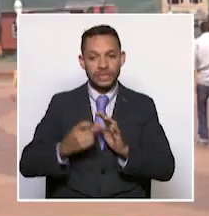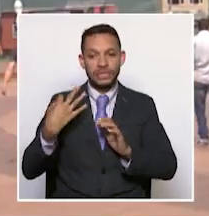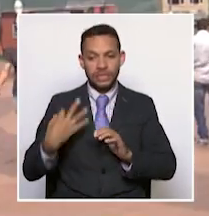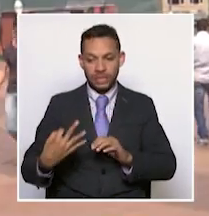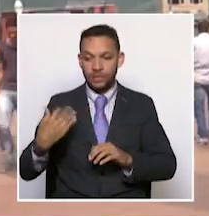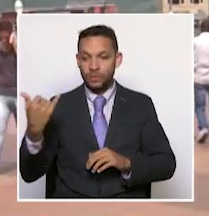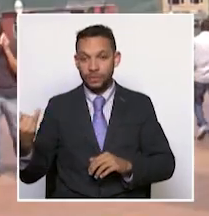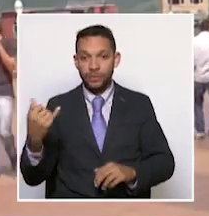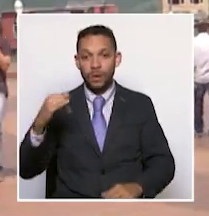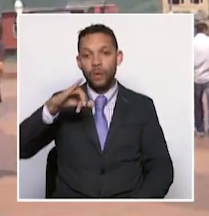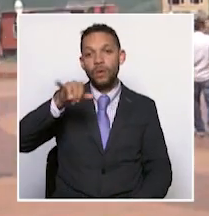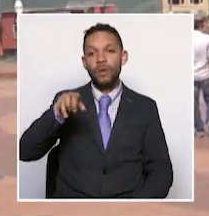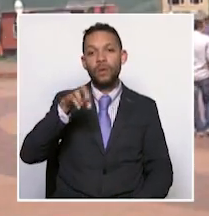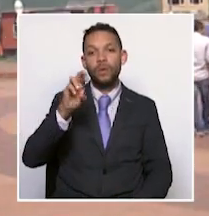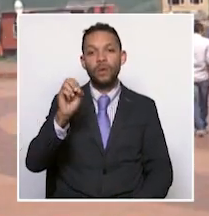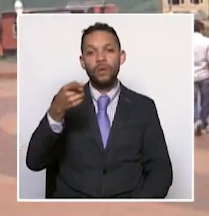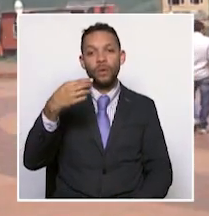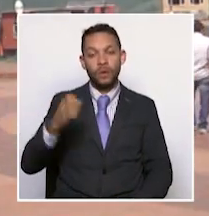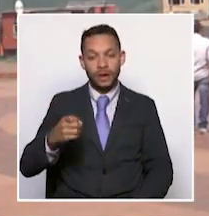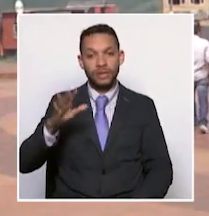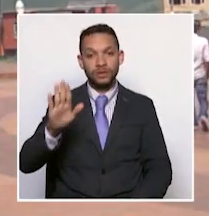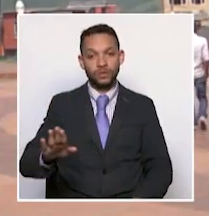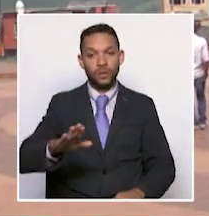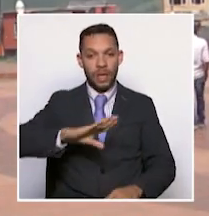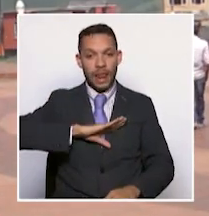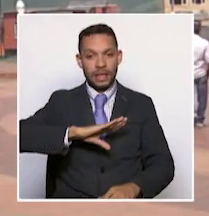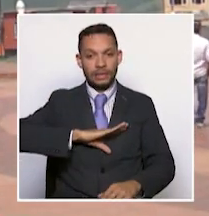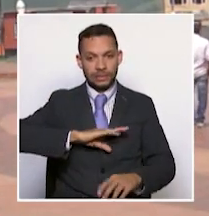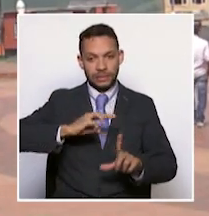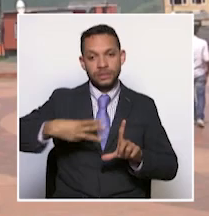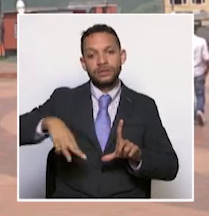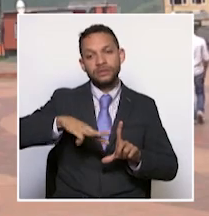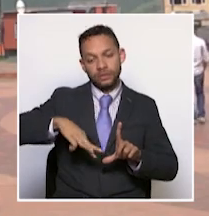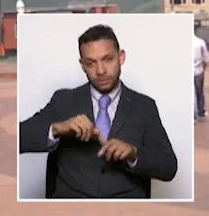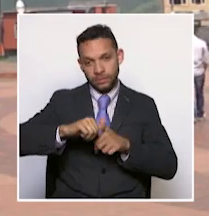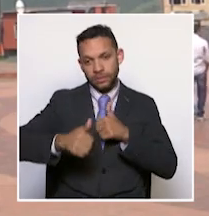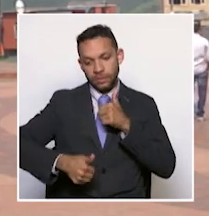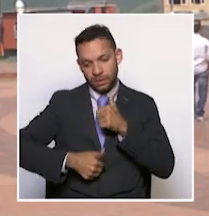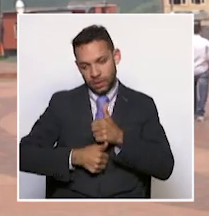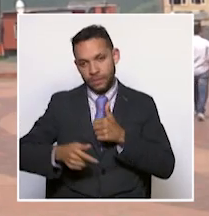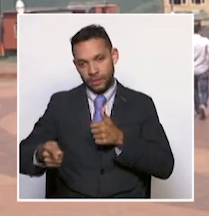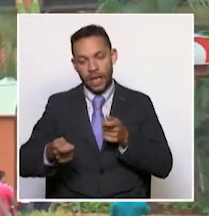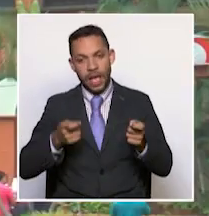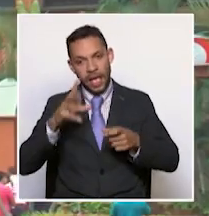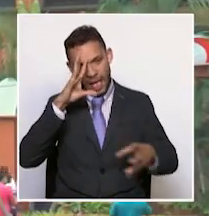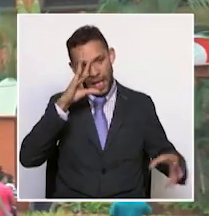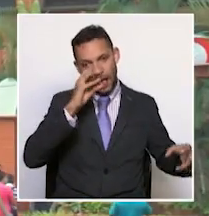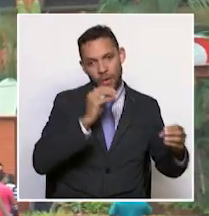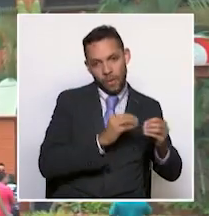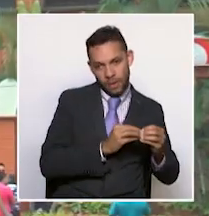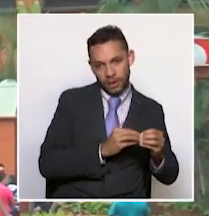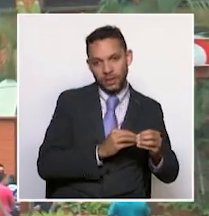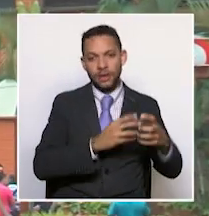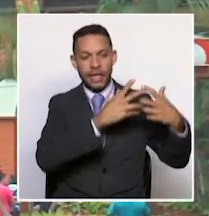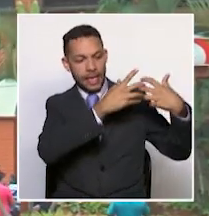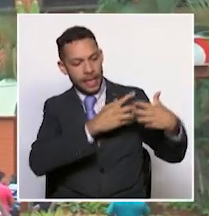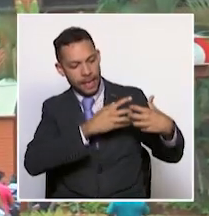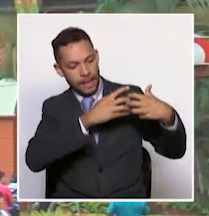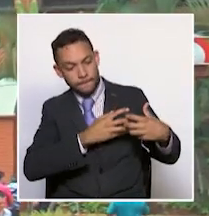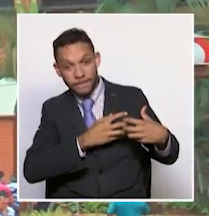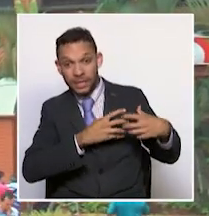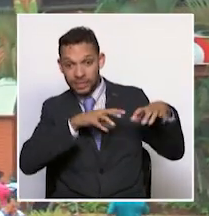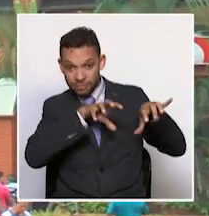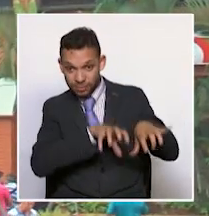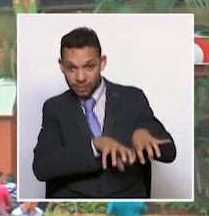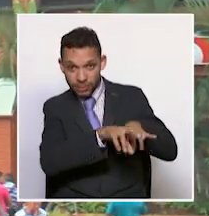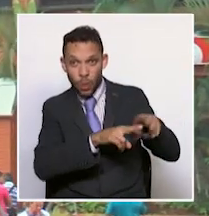Correa se desempeñaba como asesor jurídico a la alcaldía de Dos Quebradas y en donde celebró un contrato entre la administración municipal y la ingeniera Yubeilina Munera